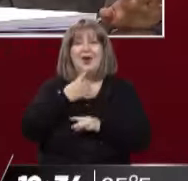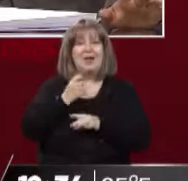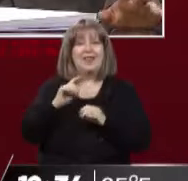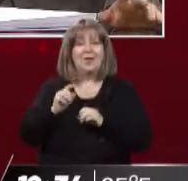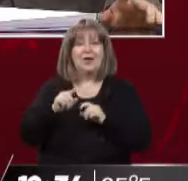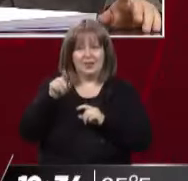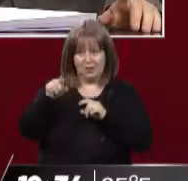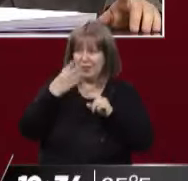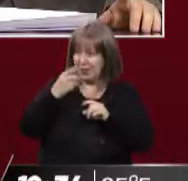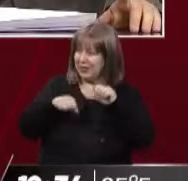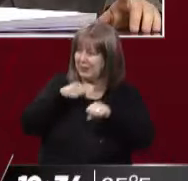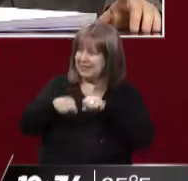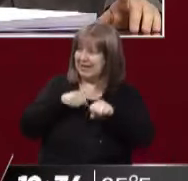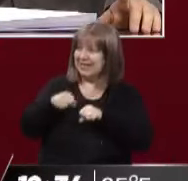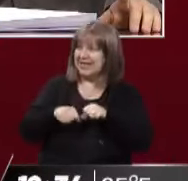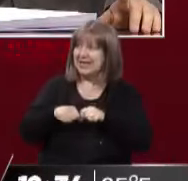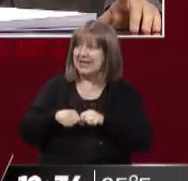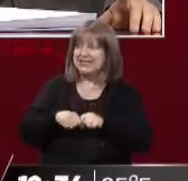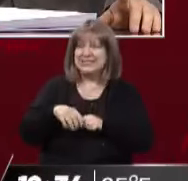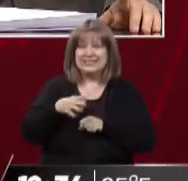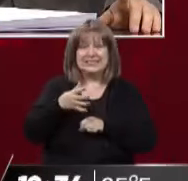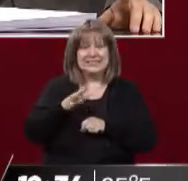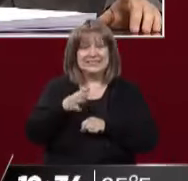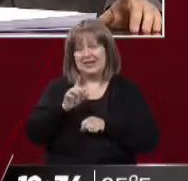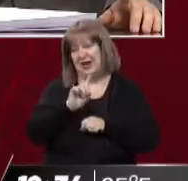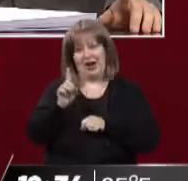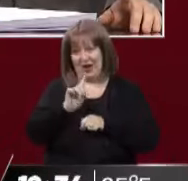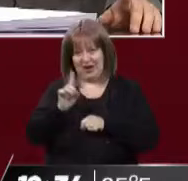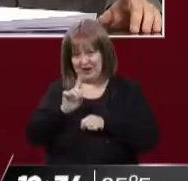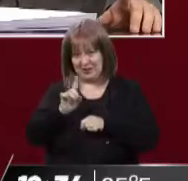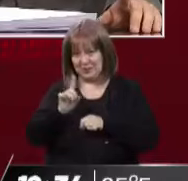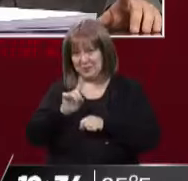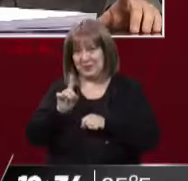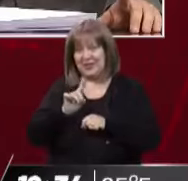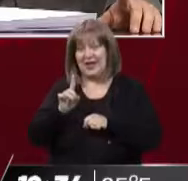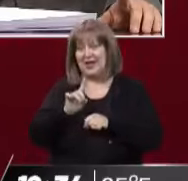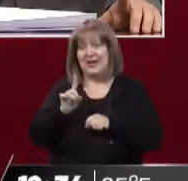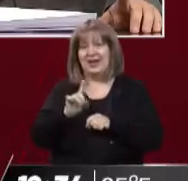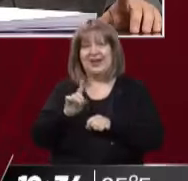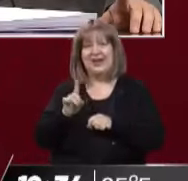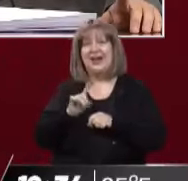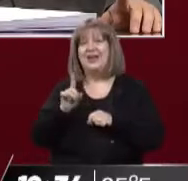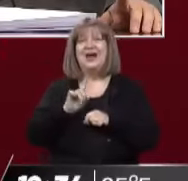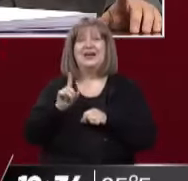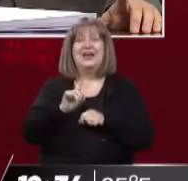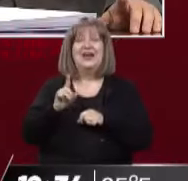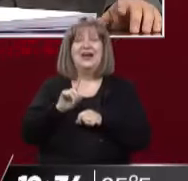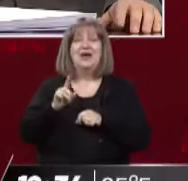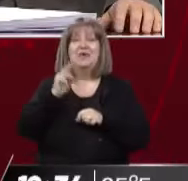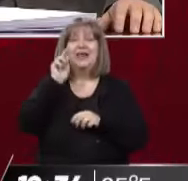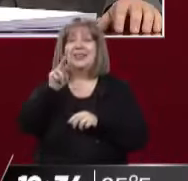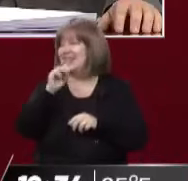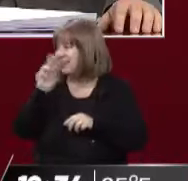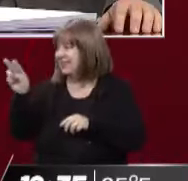bicicleta? No te veo. No. ¿No? No, no, sé, no te estoy mirando no, la no. cámara, Sofía, no sé qué señal. Claro, la está mirando